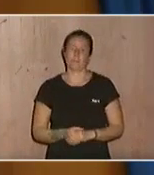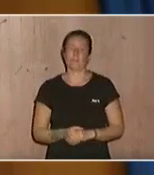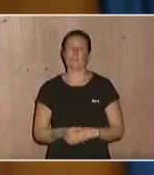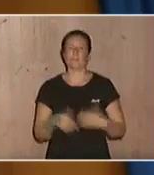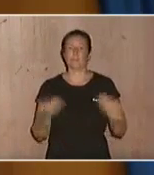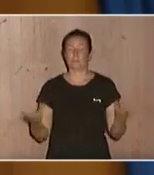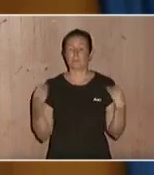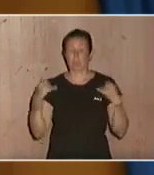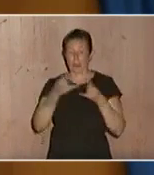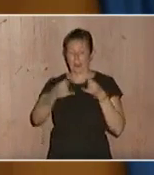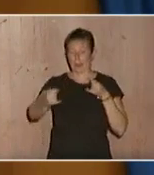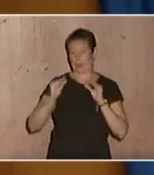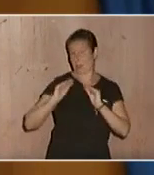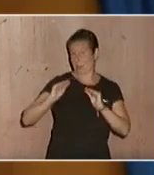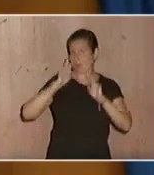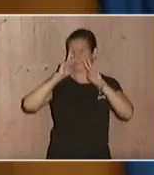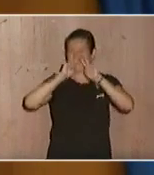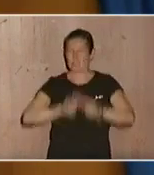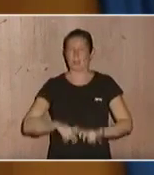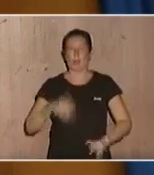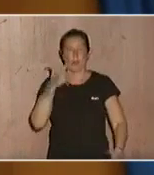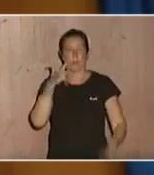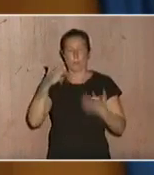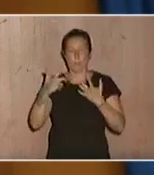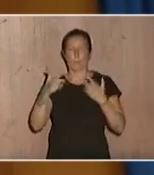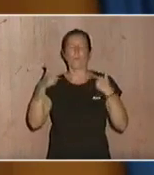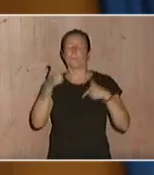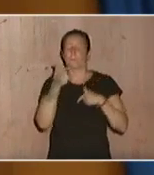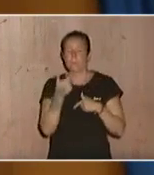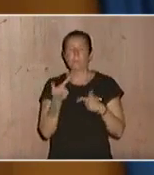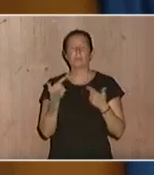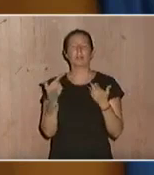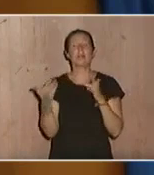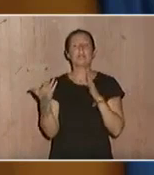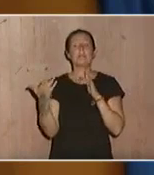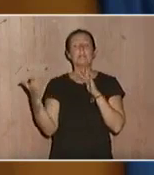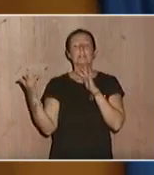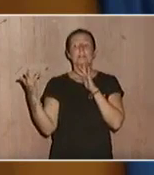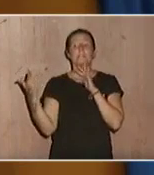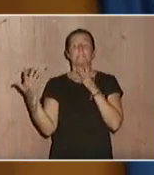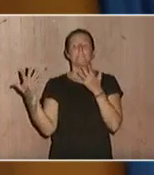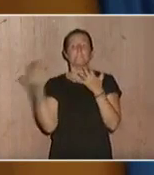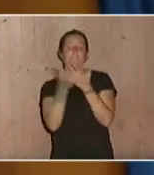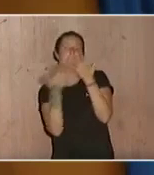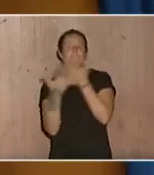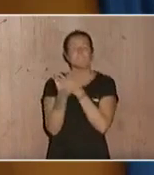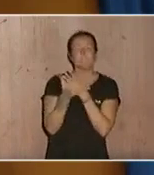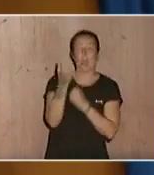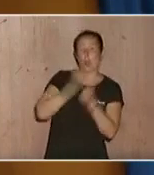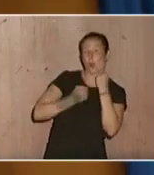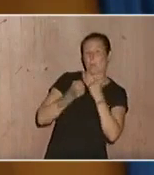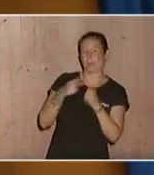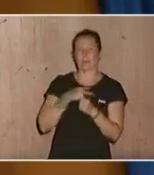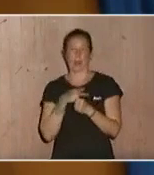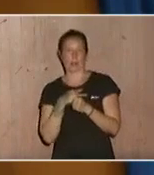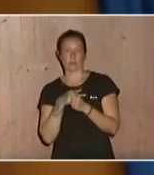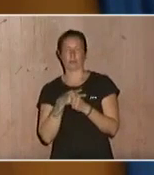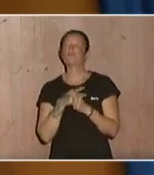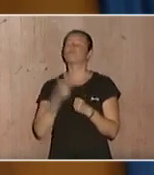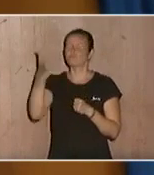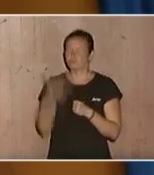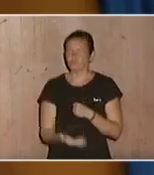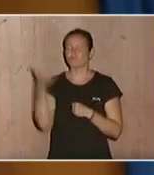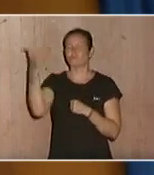Esta línea de investigación resalta la interacción crucial entre la economía y el derecho, proporcionando una